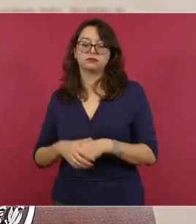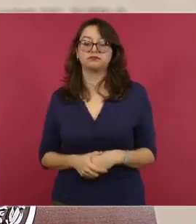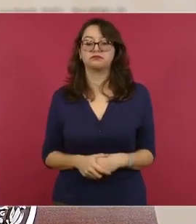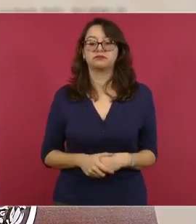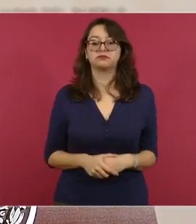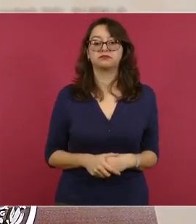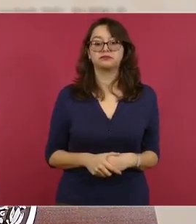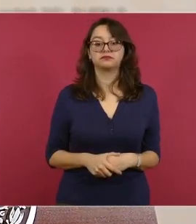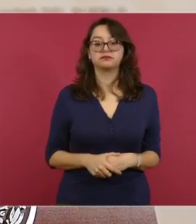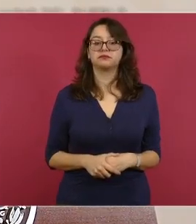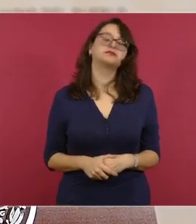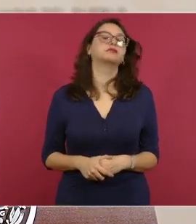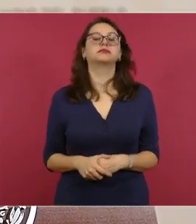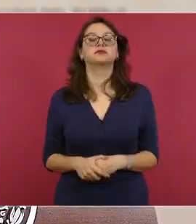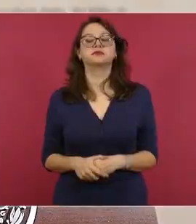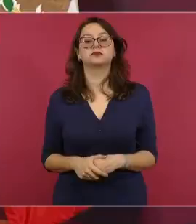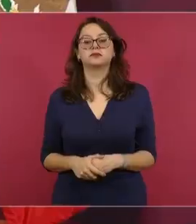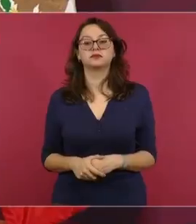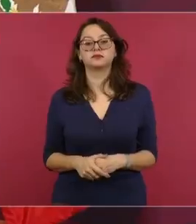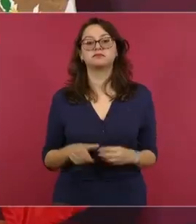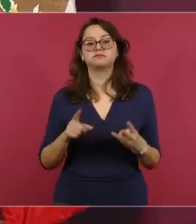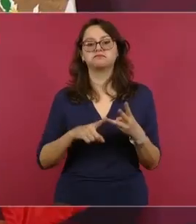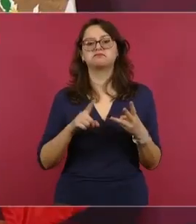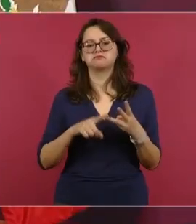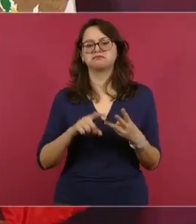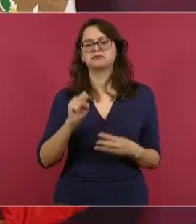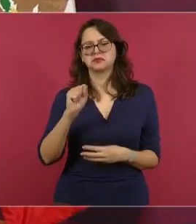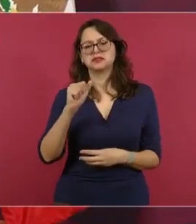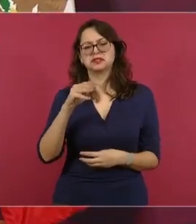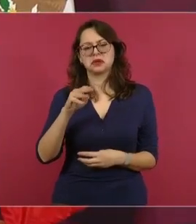Pues yo apoyo a Samuel,